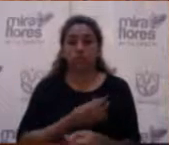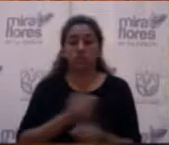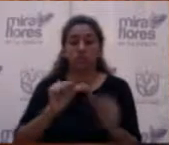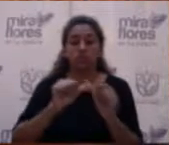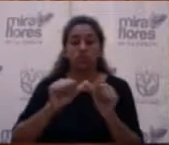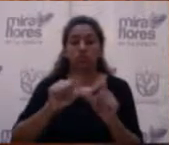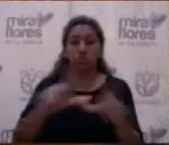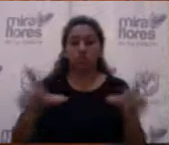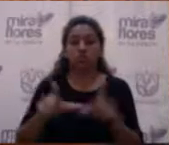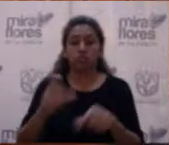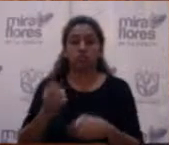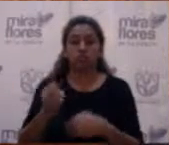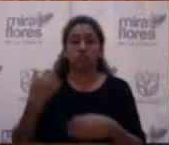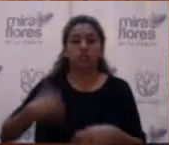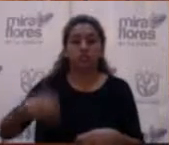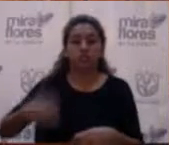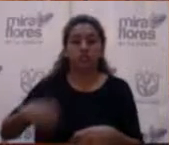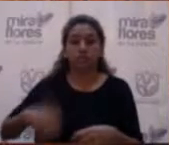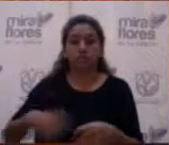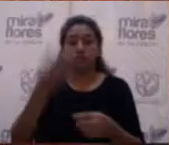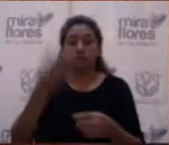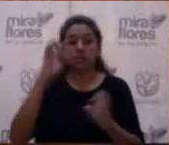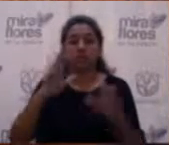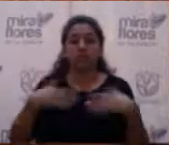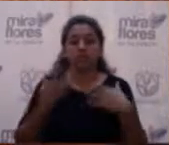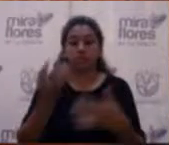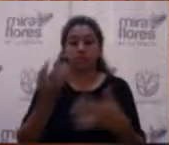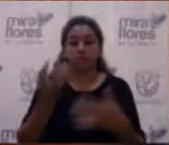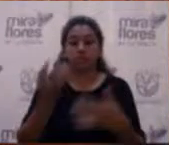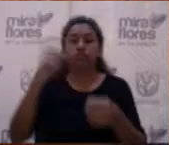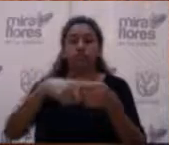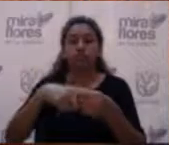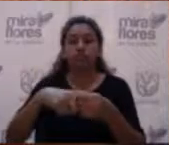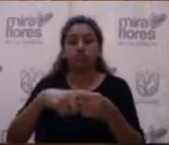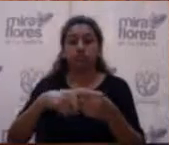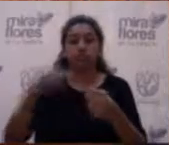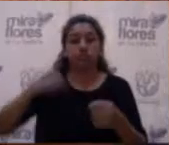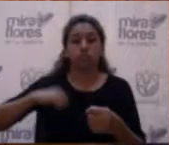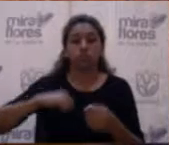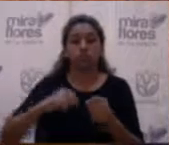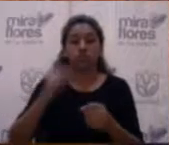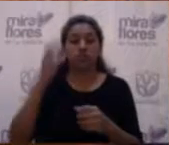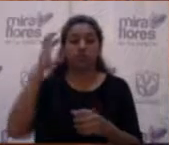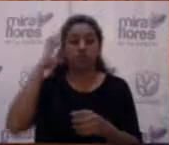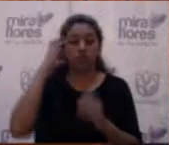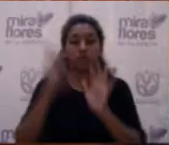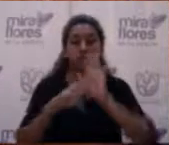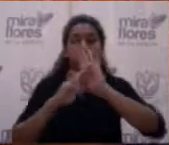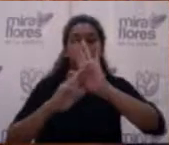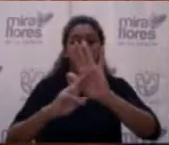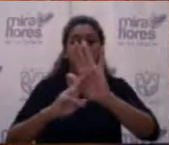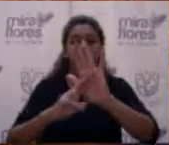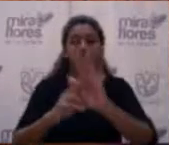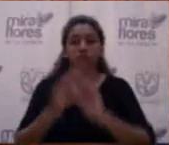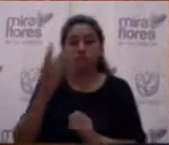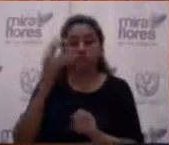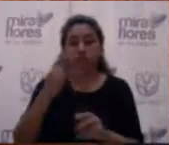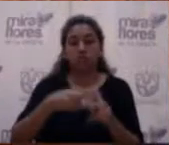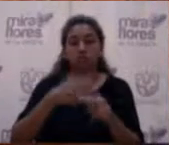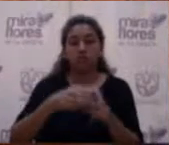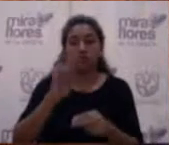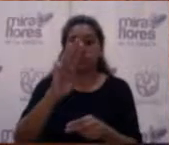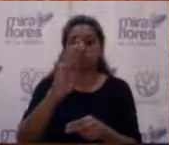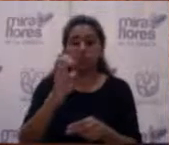ciudad de Buenos Aires, Argentina, para su participación en representación de la Municipalidad de Miraflores en el evento Ways